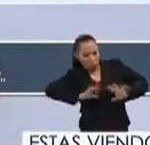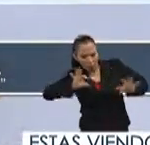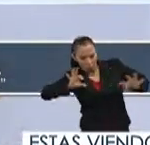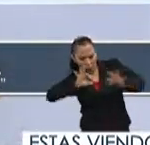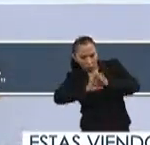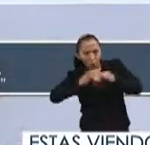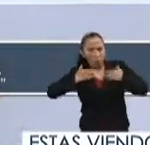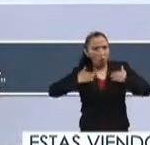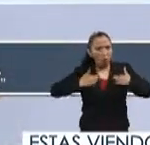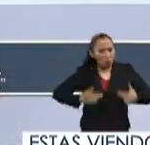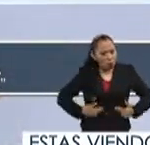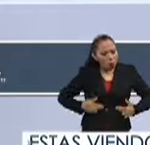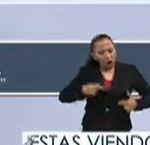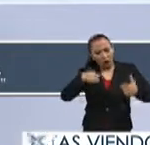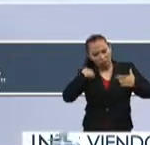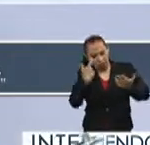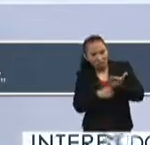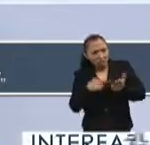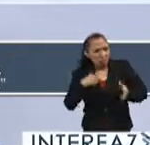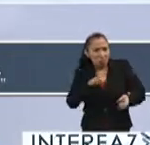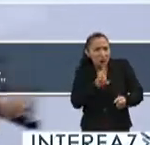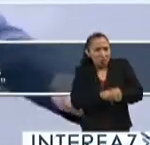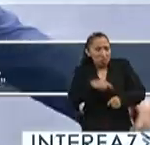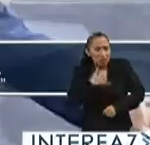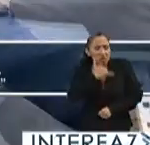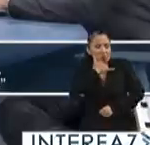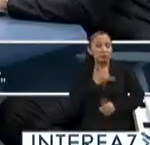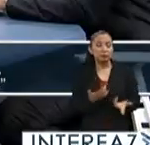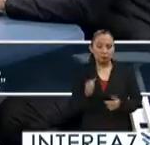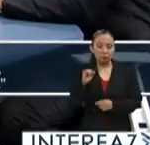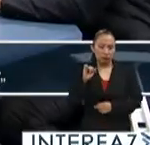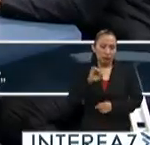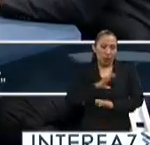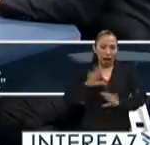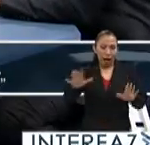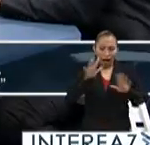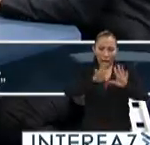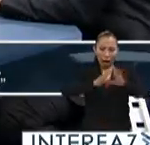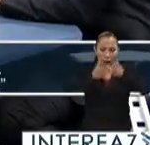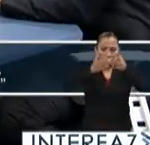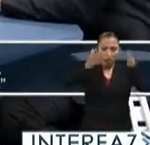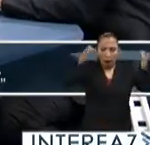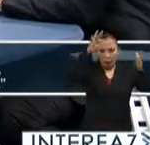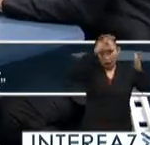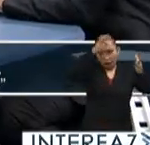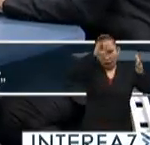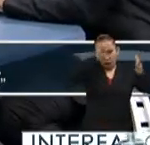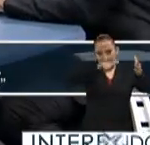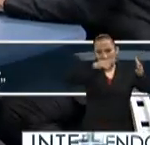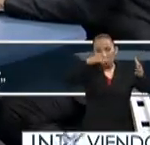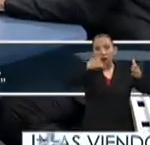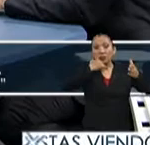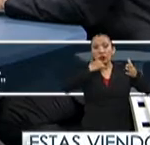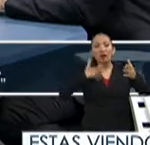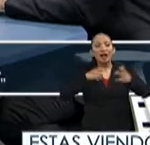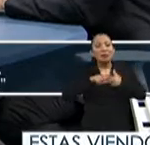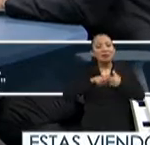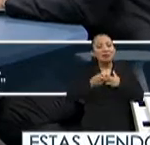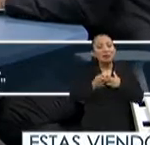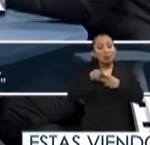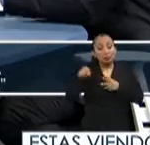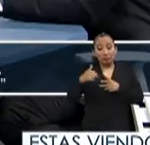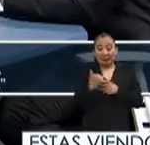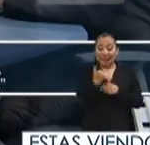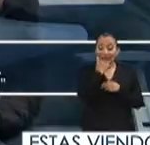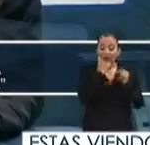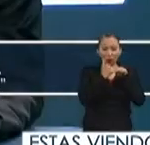está parte intrínseca de nuestros genes? Sí, definitivamente hay una dimensión un poco filosófica al respecto. Sí. Partimos del hecho de que